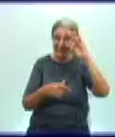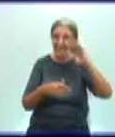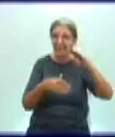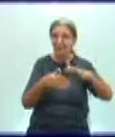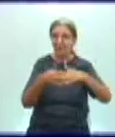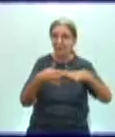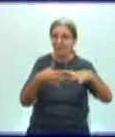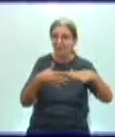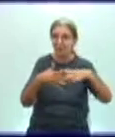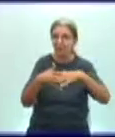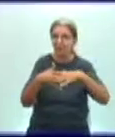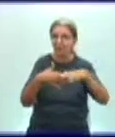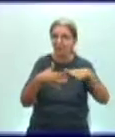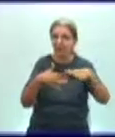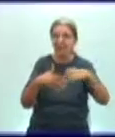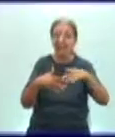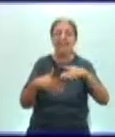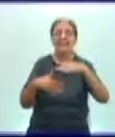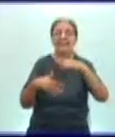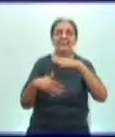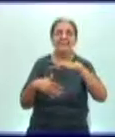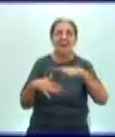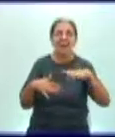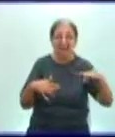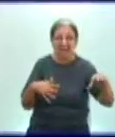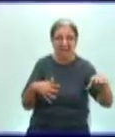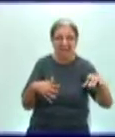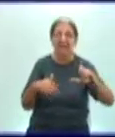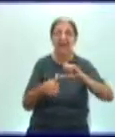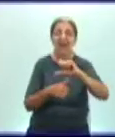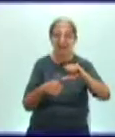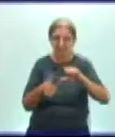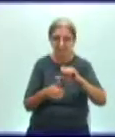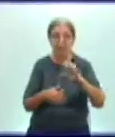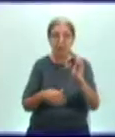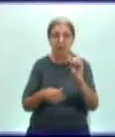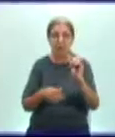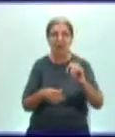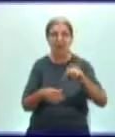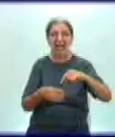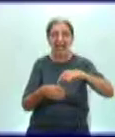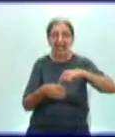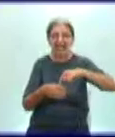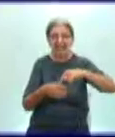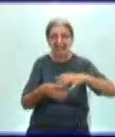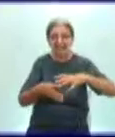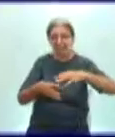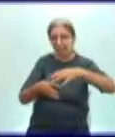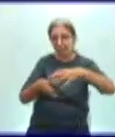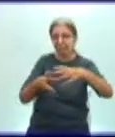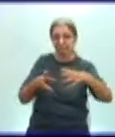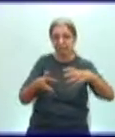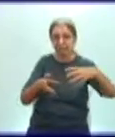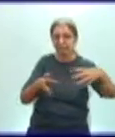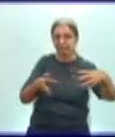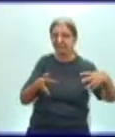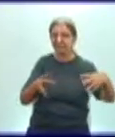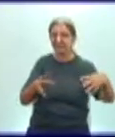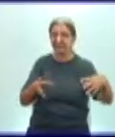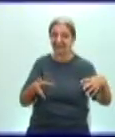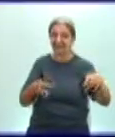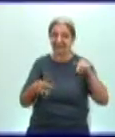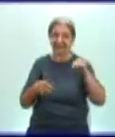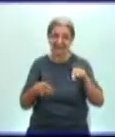este mar Caribe o mar de las Antillas, que está formado también por un grupo de archipiélagos y de islas